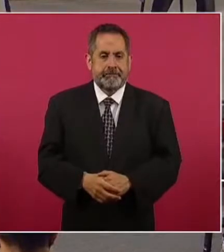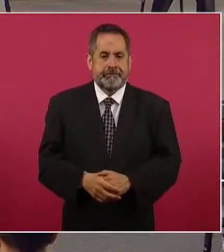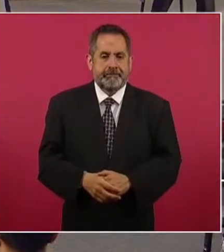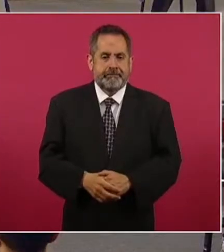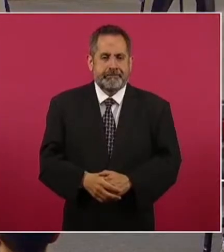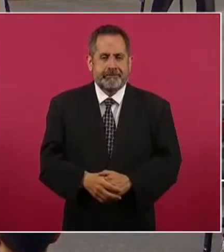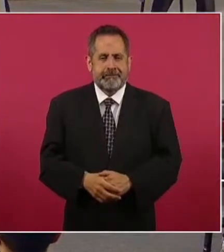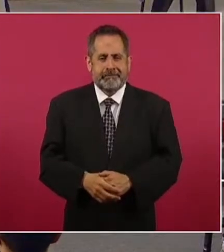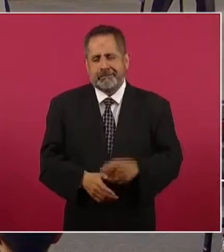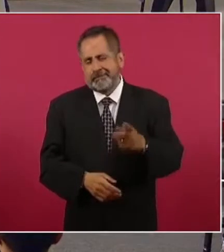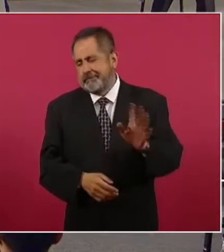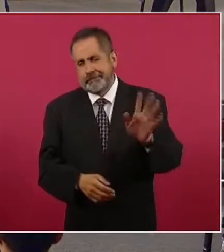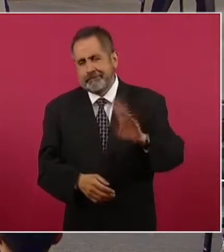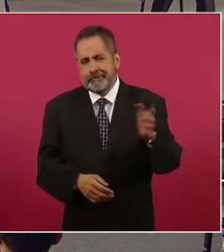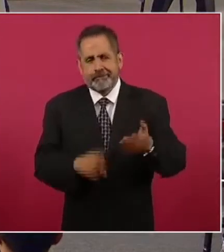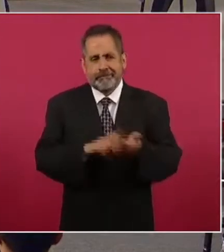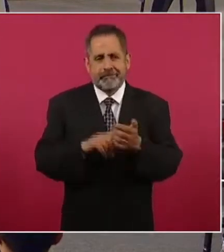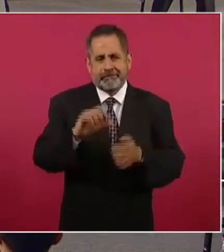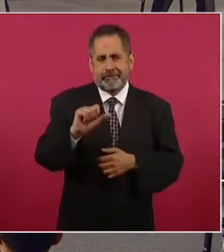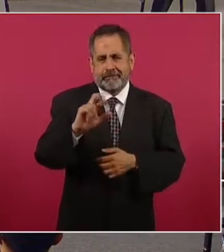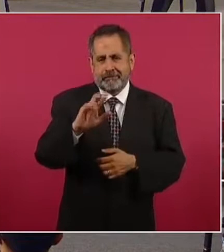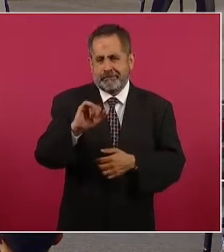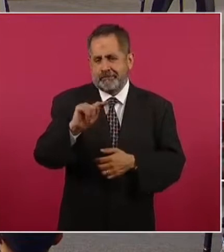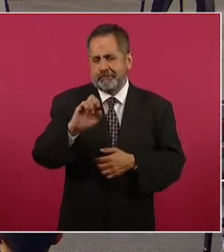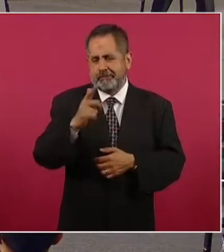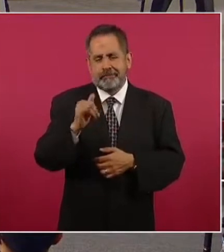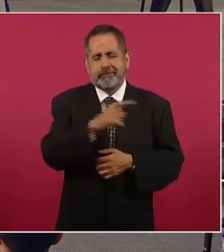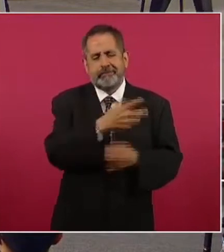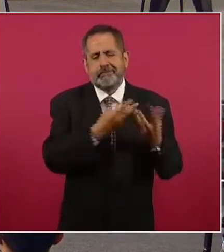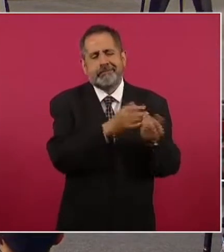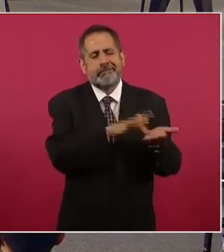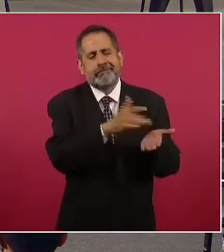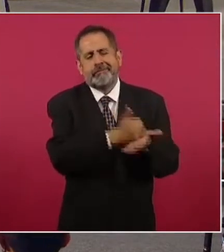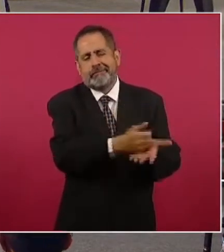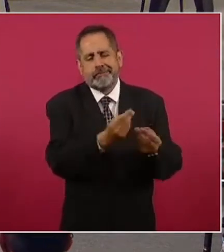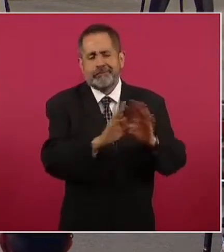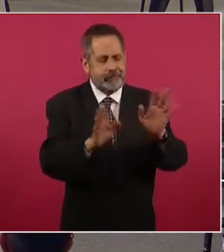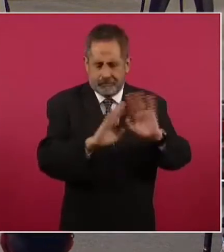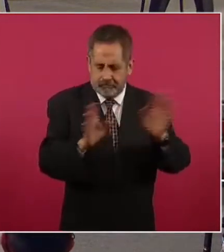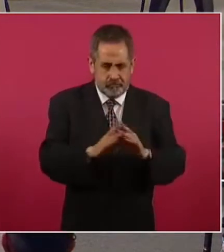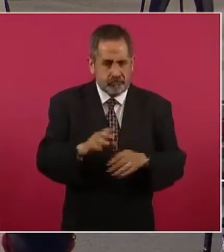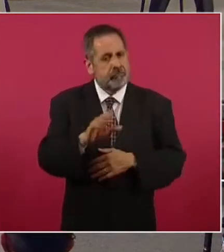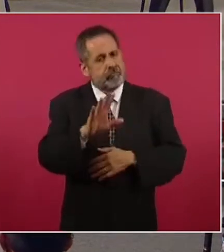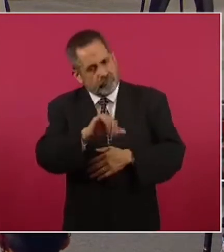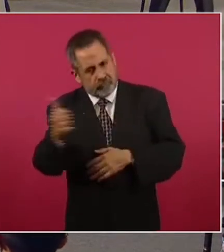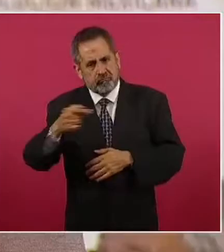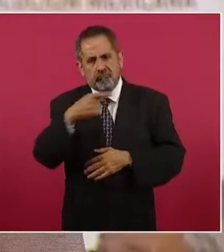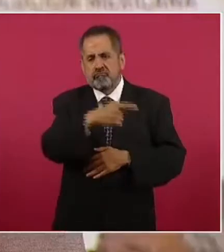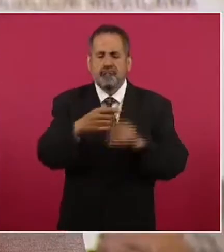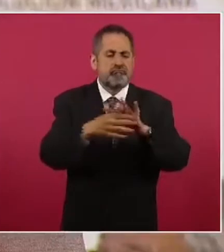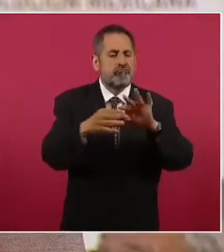Sí, pero no, este es Aristegui, que les ayuda mucho. No, no, no, no. Hay una donde